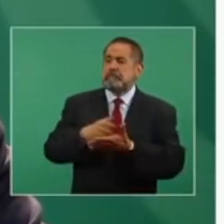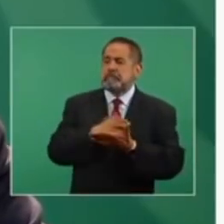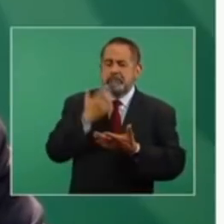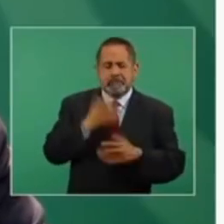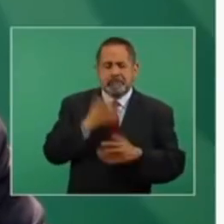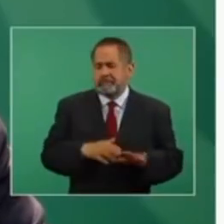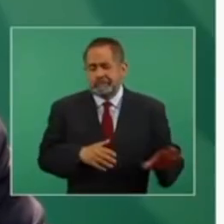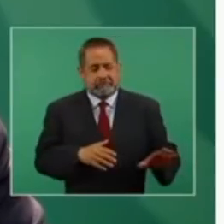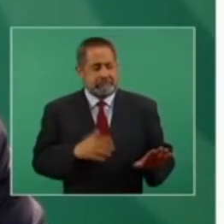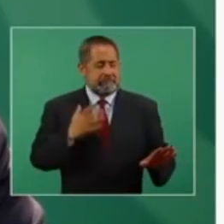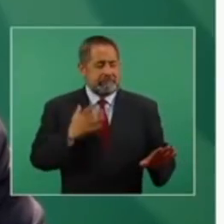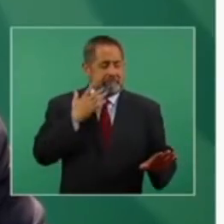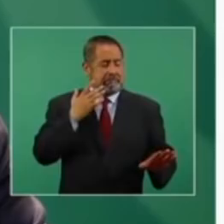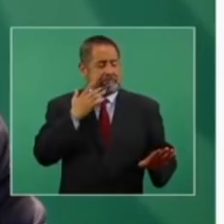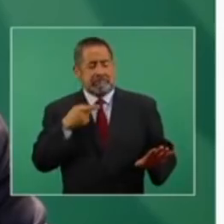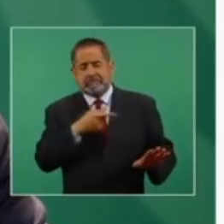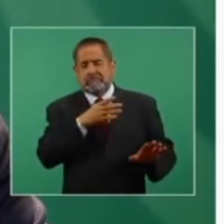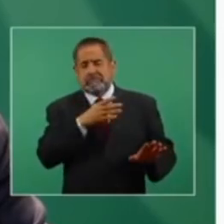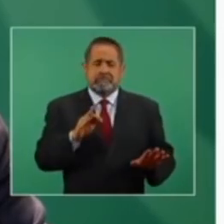fifís.